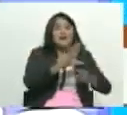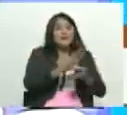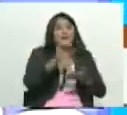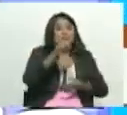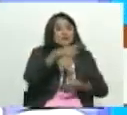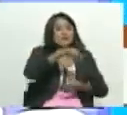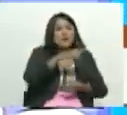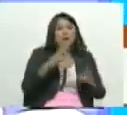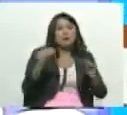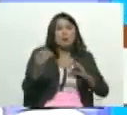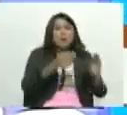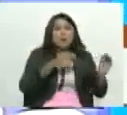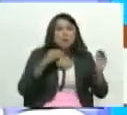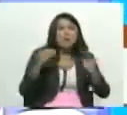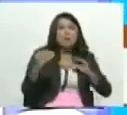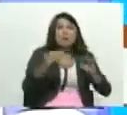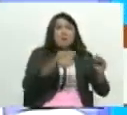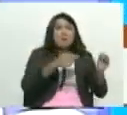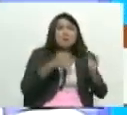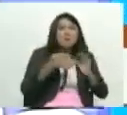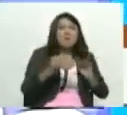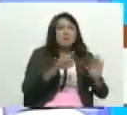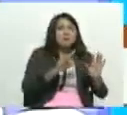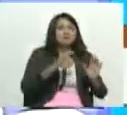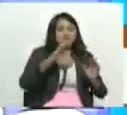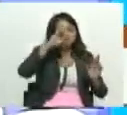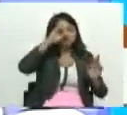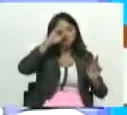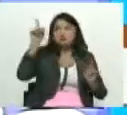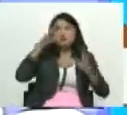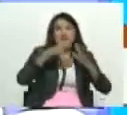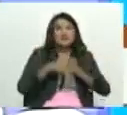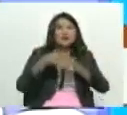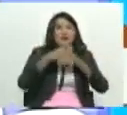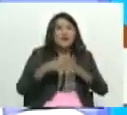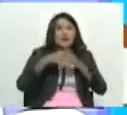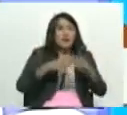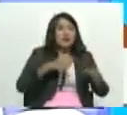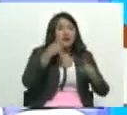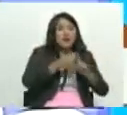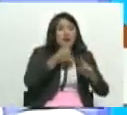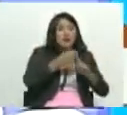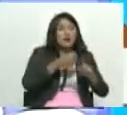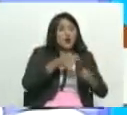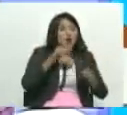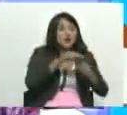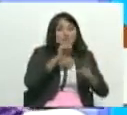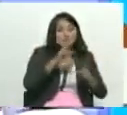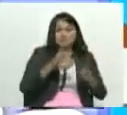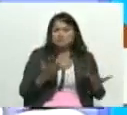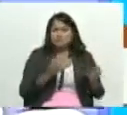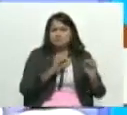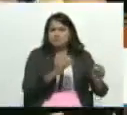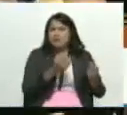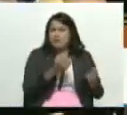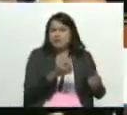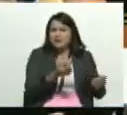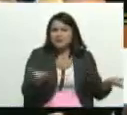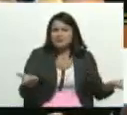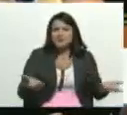hablan o reconocen que Estados Unidos está librando una guerra en contra de Venezuela no Esa es la